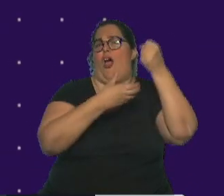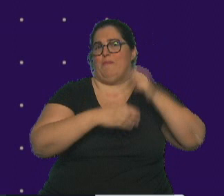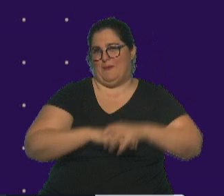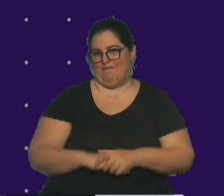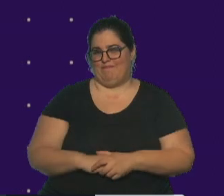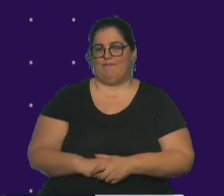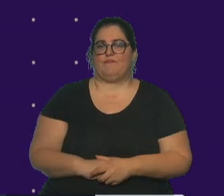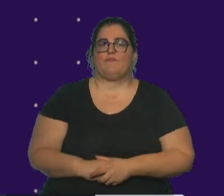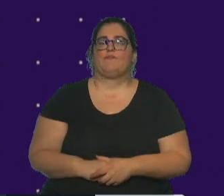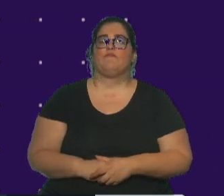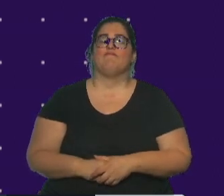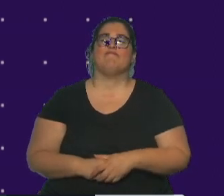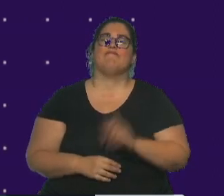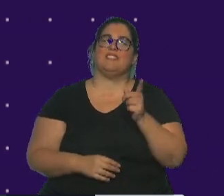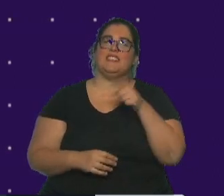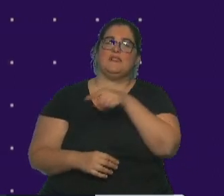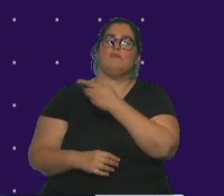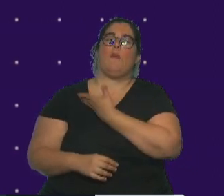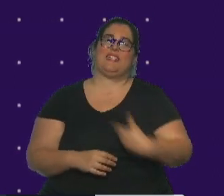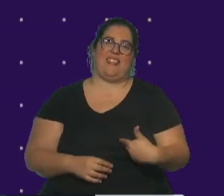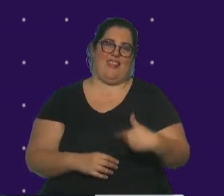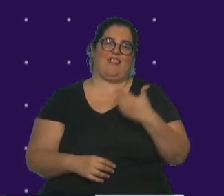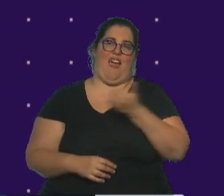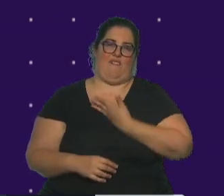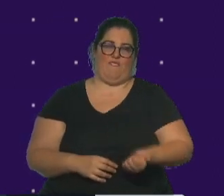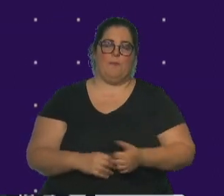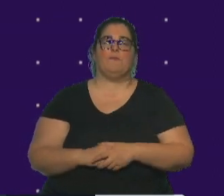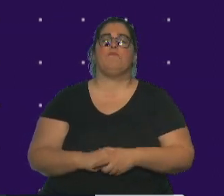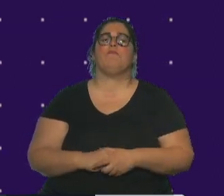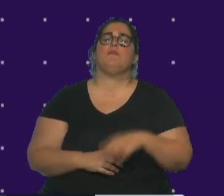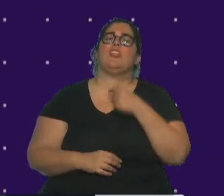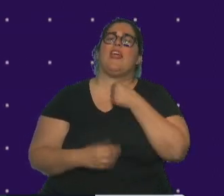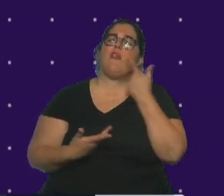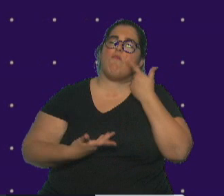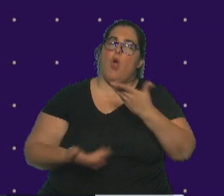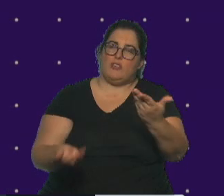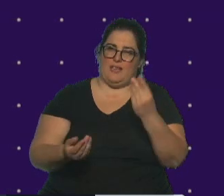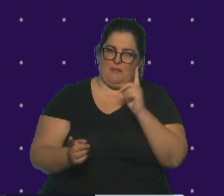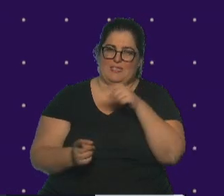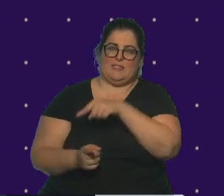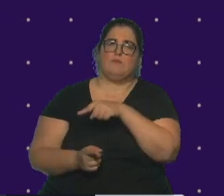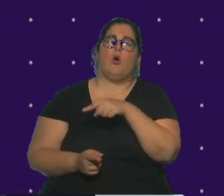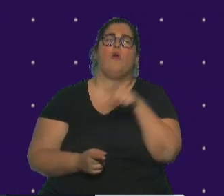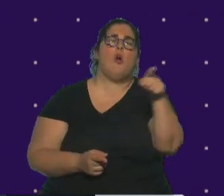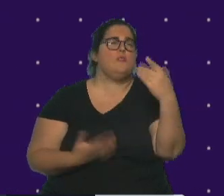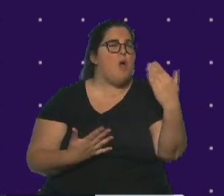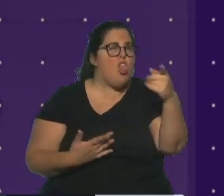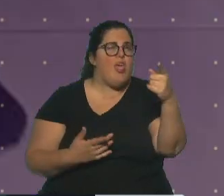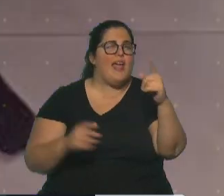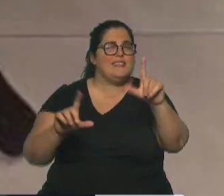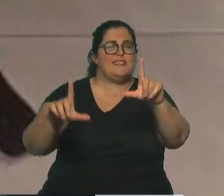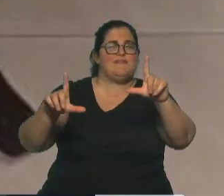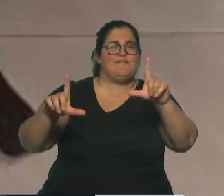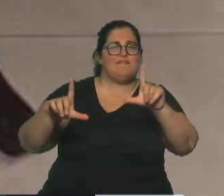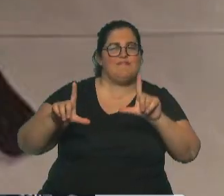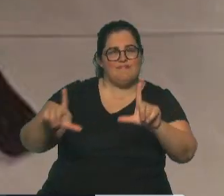justamente. Ahí estaba el presidente. Miren lo que quería A ver, mostrarle. Leo Messi. Juanchi, fíjate si podés acercar a nuestro